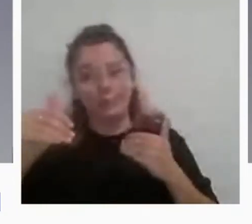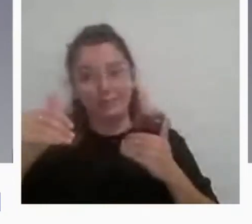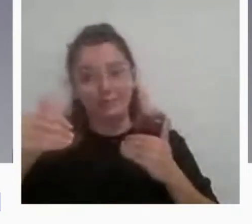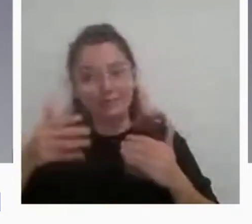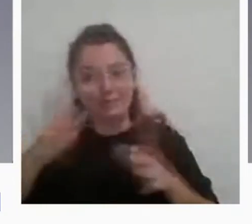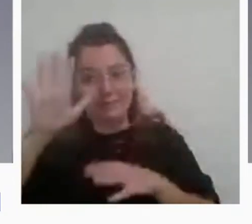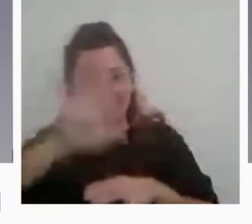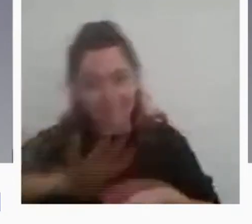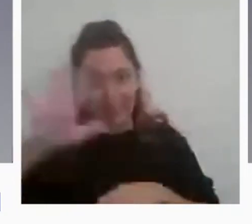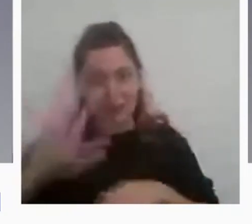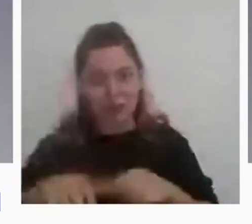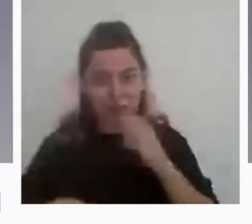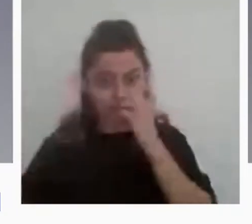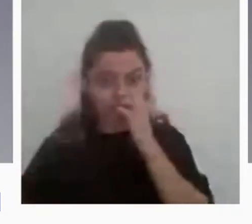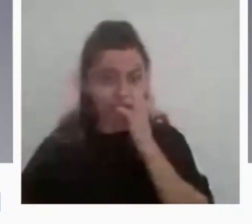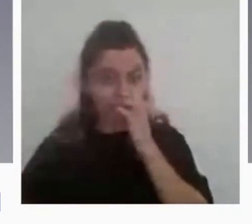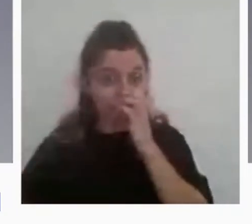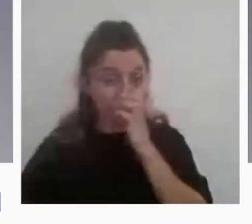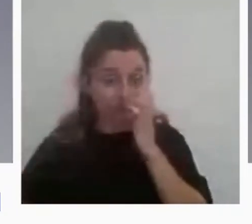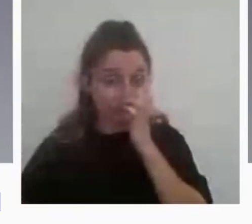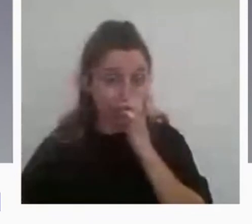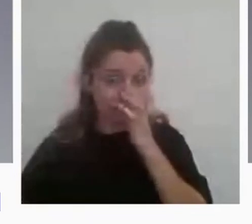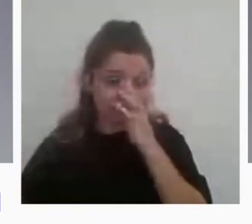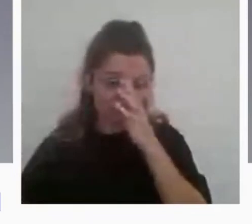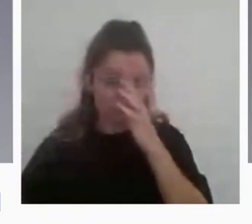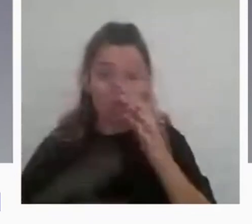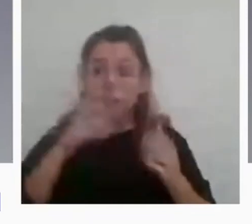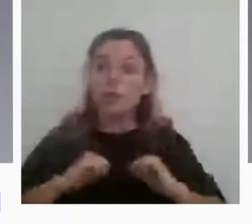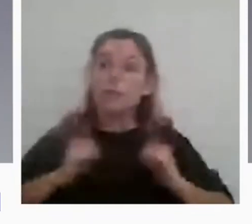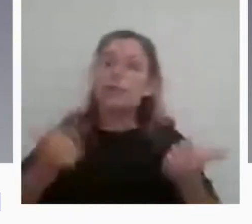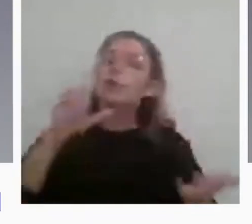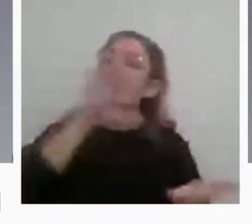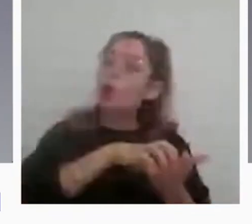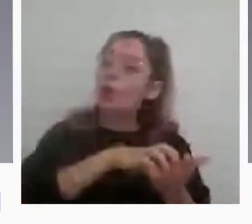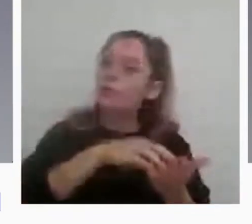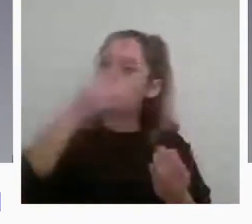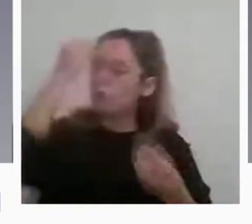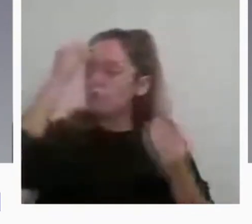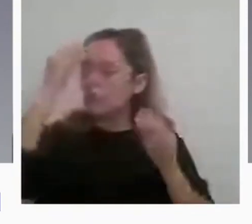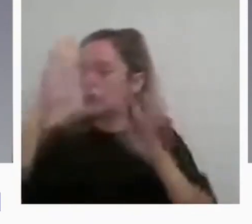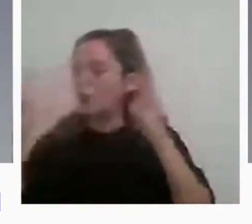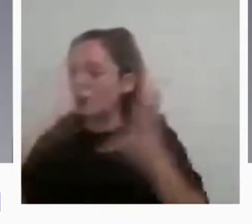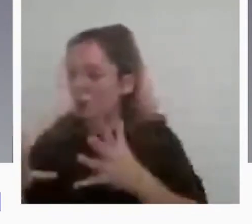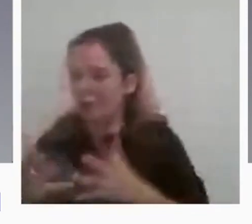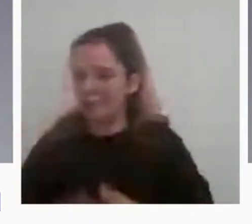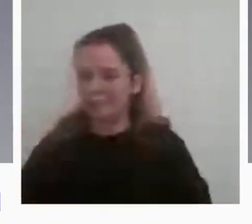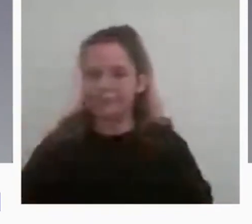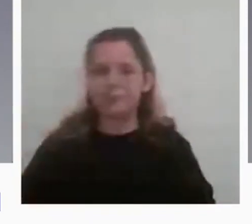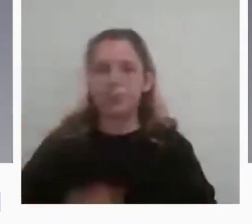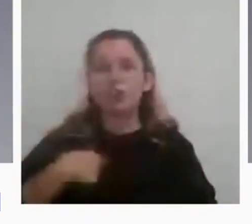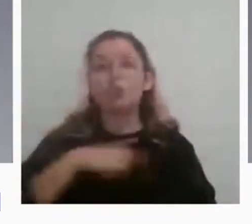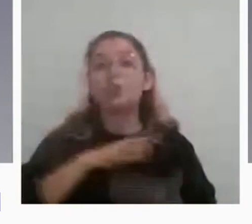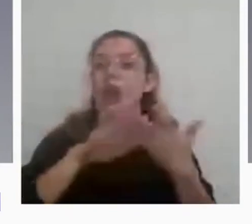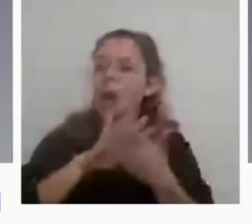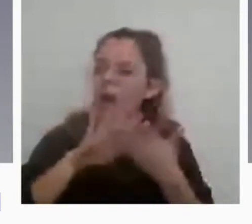por eso creemos hay que intervenir local, pero pensando global. Es un lema que hablamos mucho, pero es lo